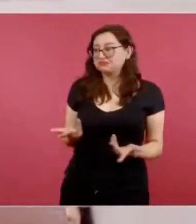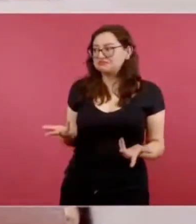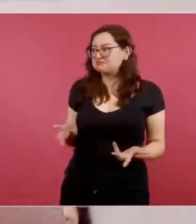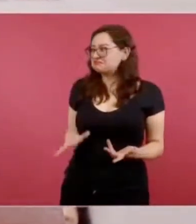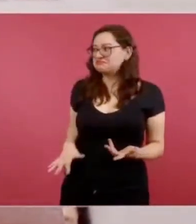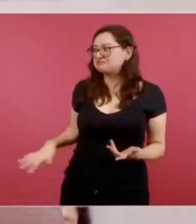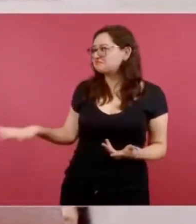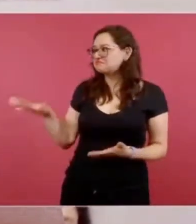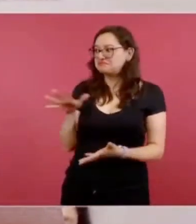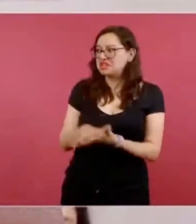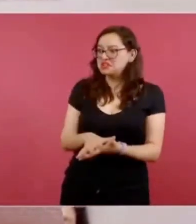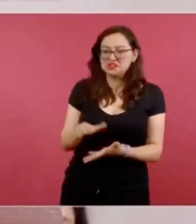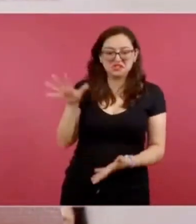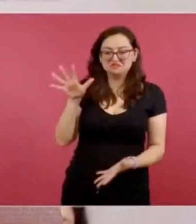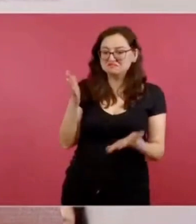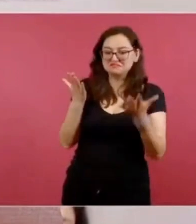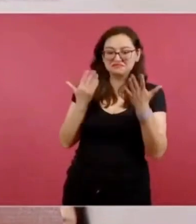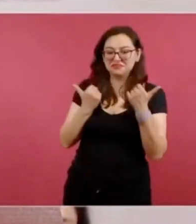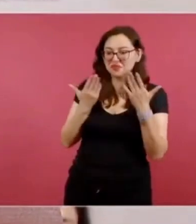hacer